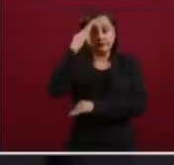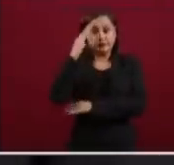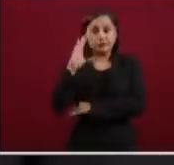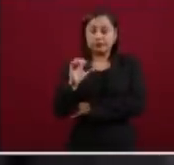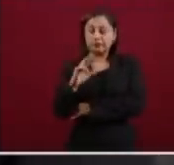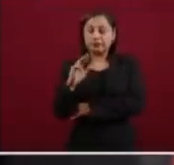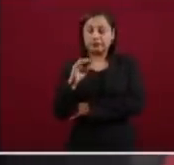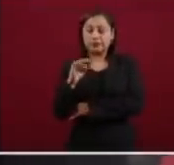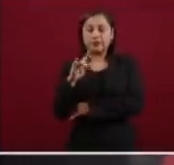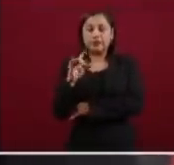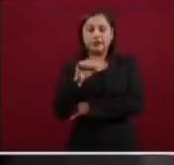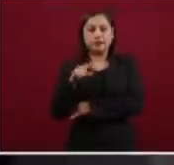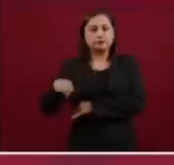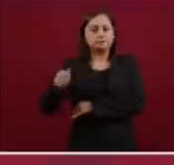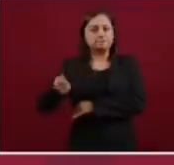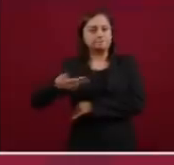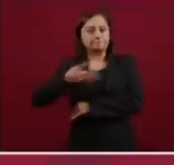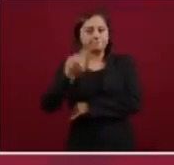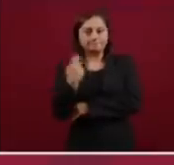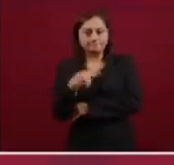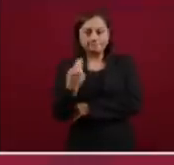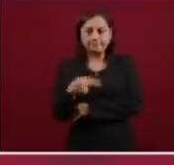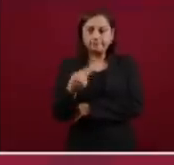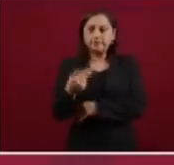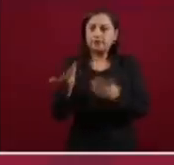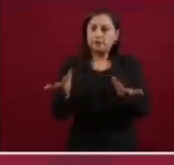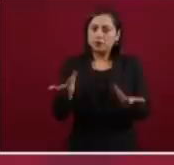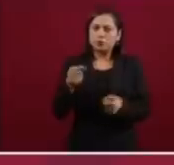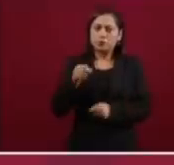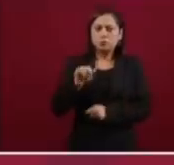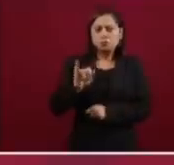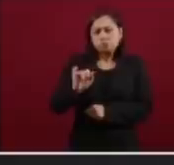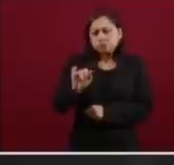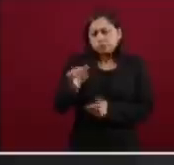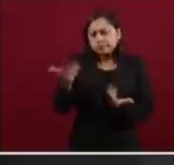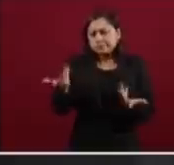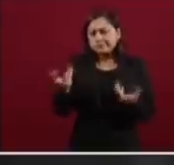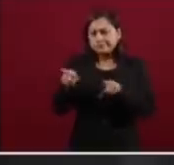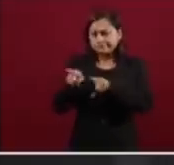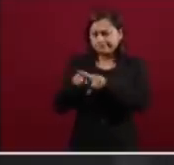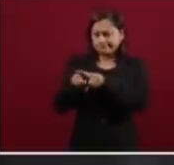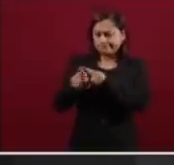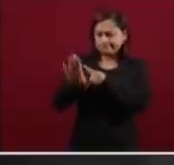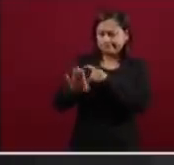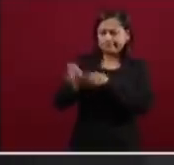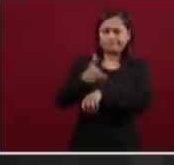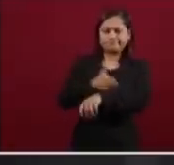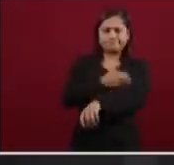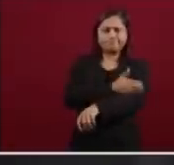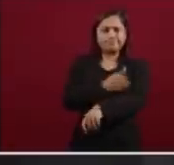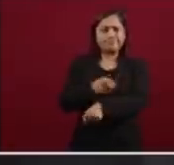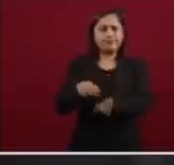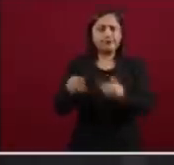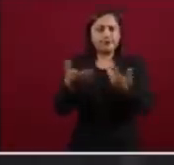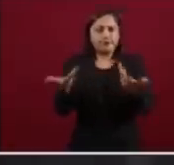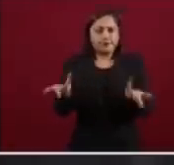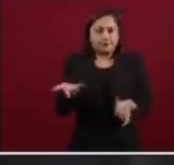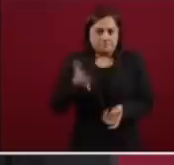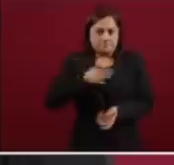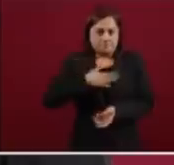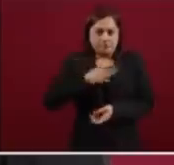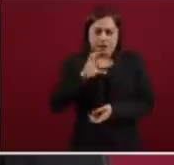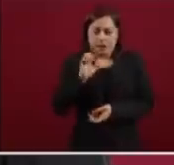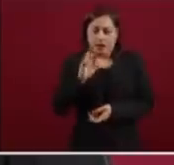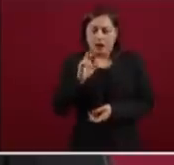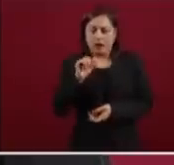porque son este compañeras de yo también ese es mi fiscal carnal es